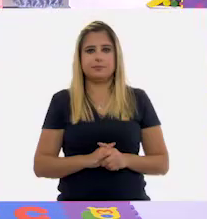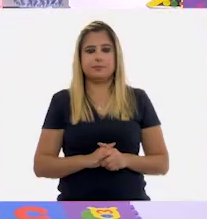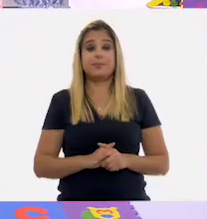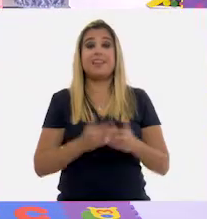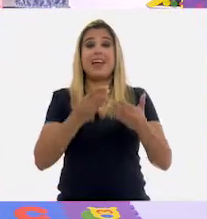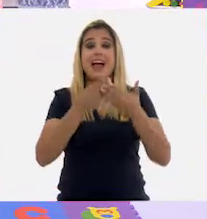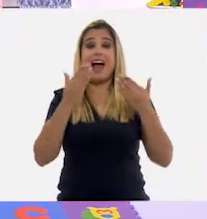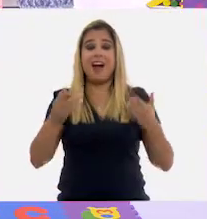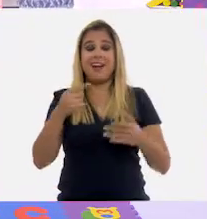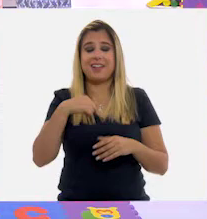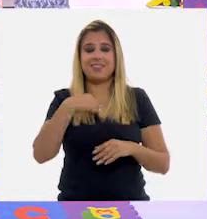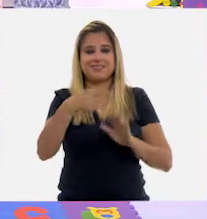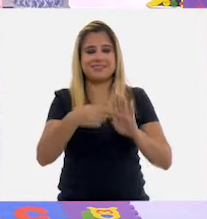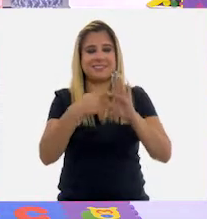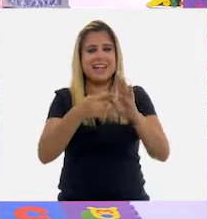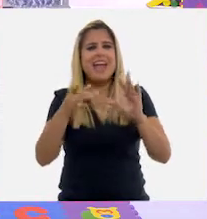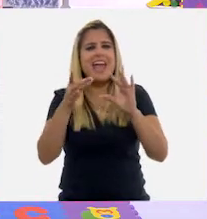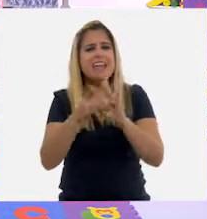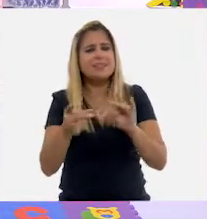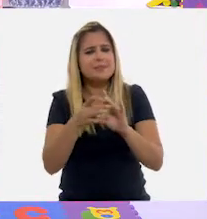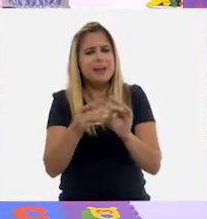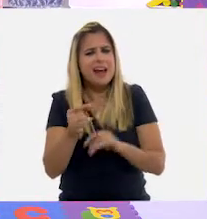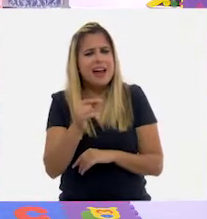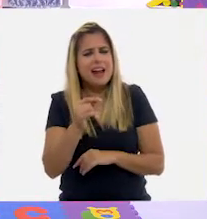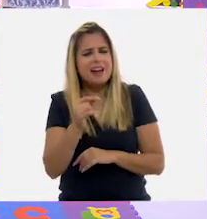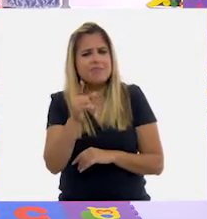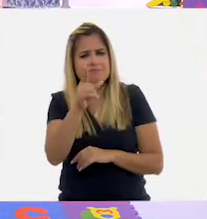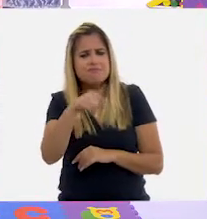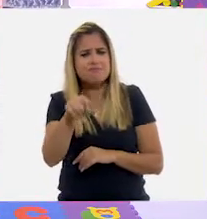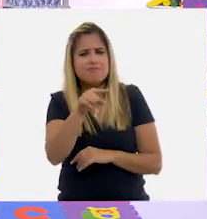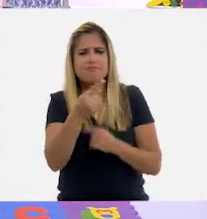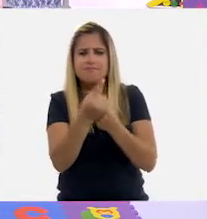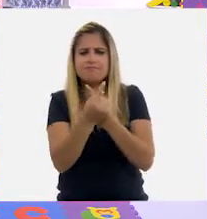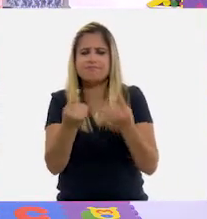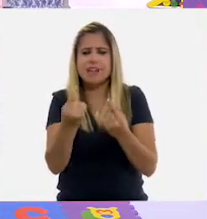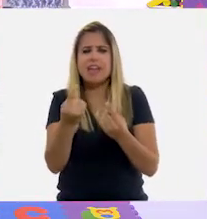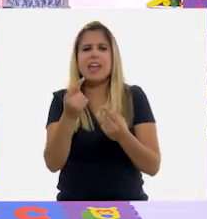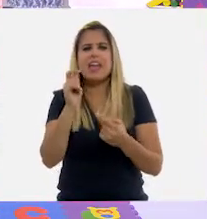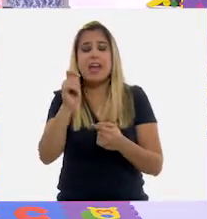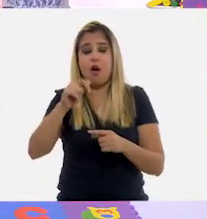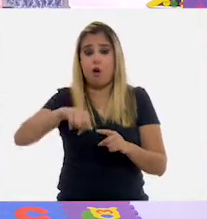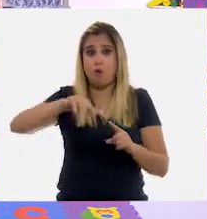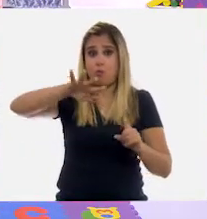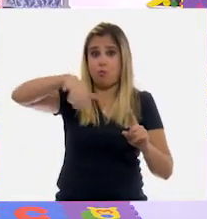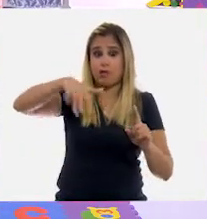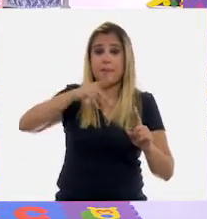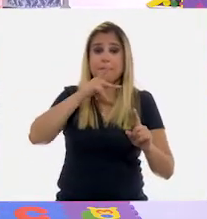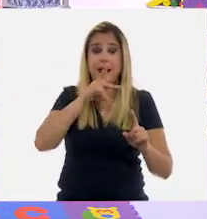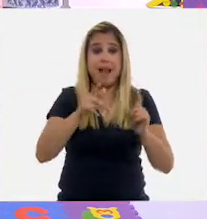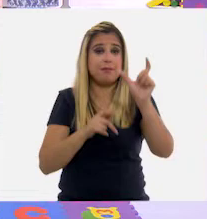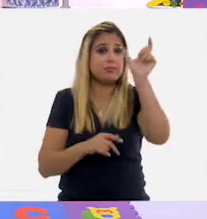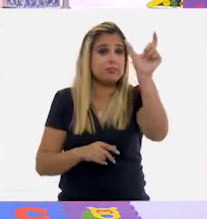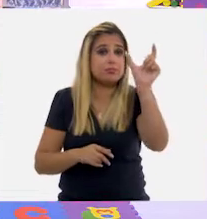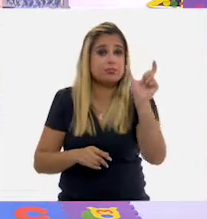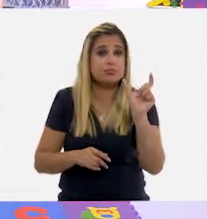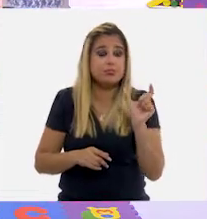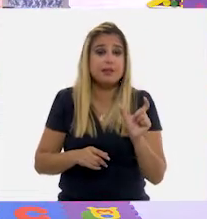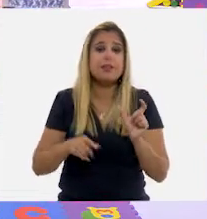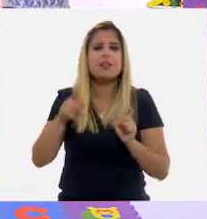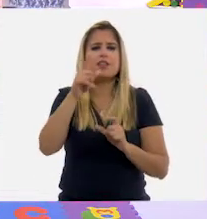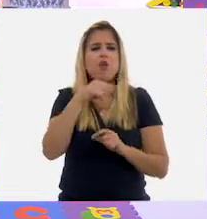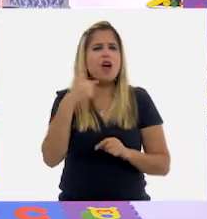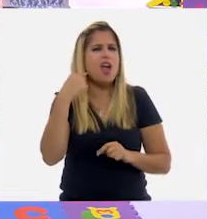Ahora les voy a explicar, niños, que como hoy estamos buscando palabras, vamos a